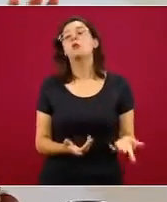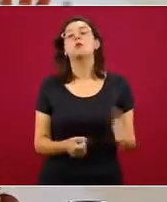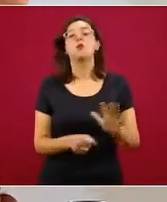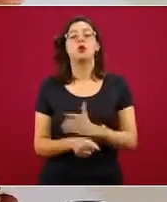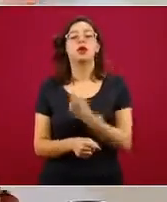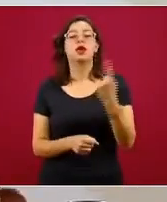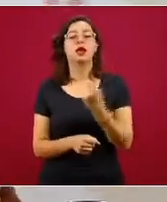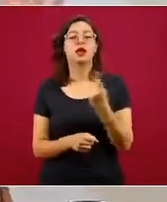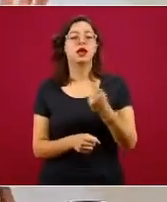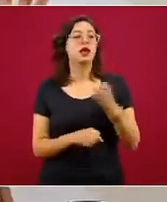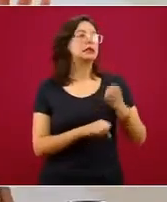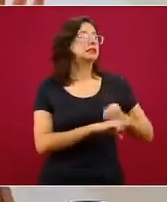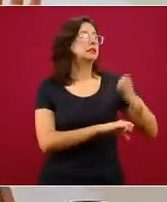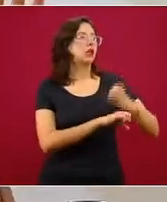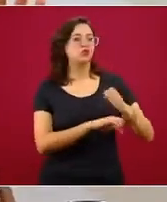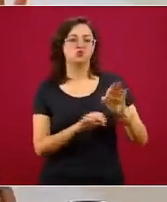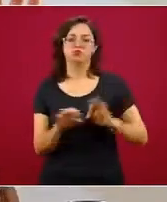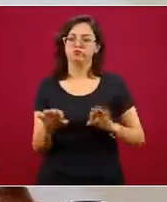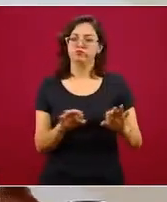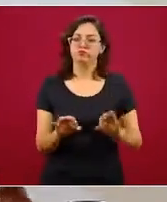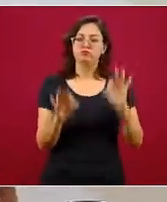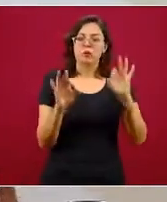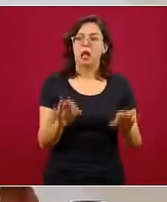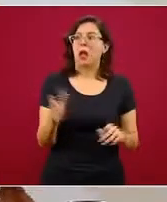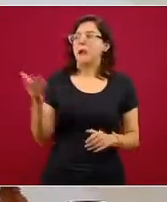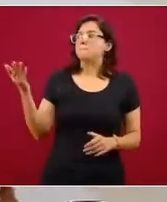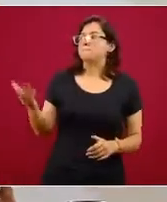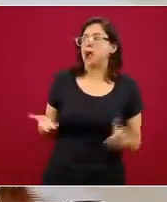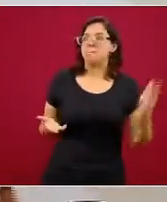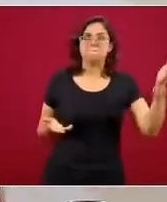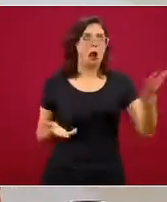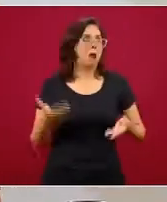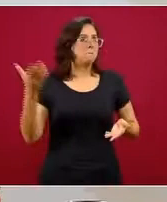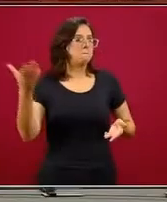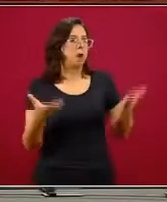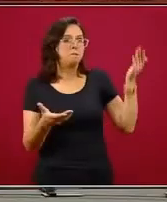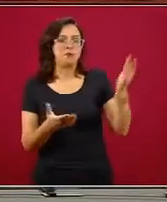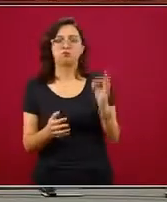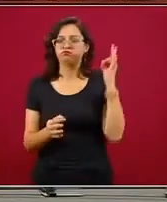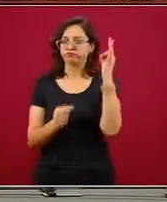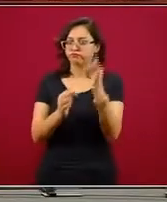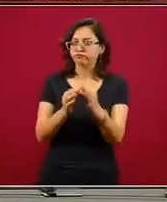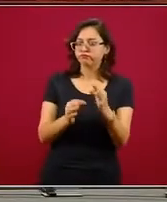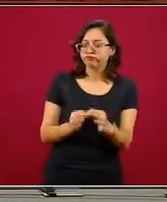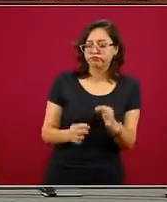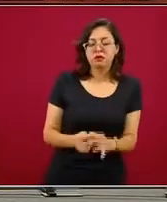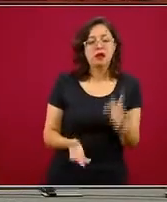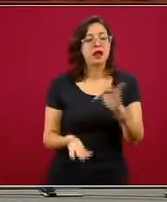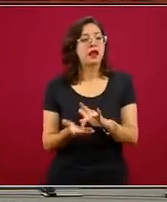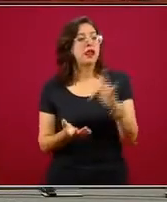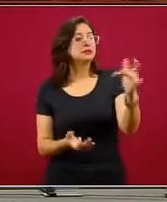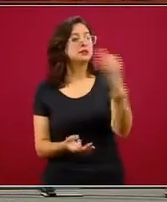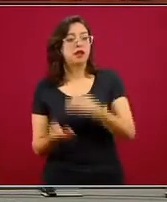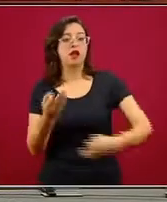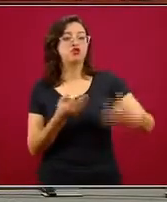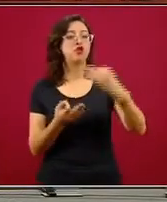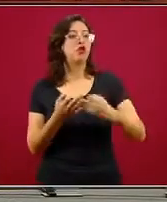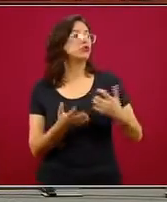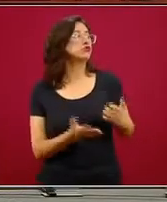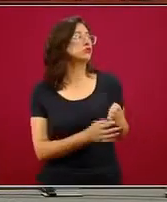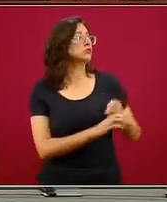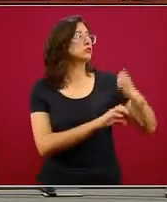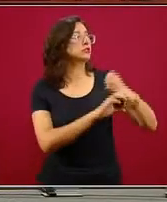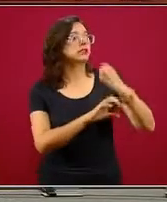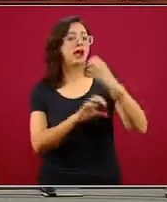trabajo de las entidades federativas. Y mi agradecimiento a todas las entidades federativas, al personal operativo, por